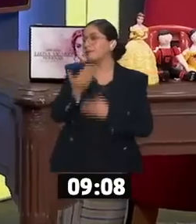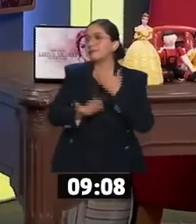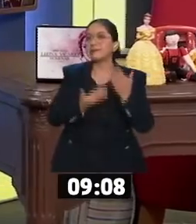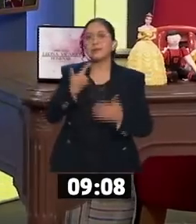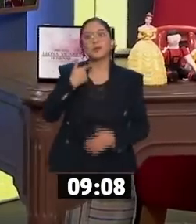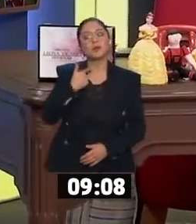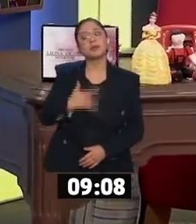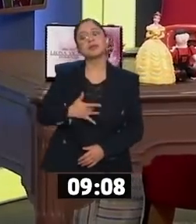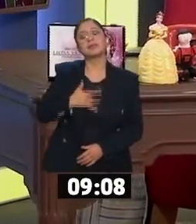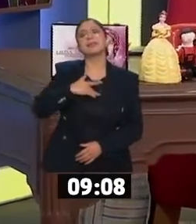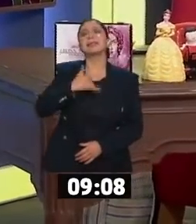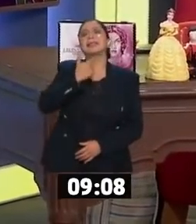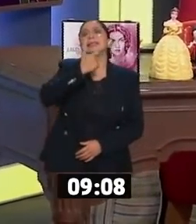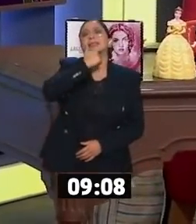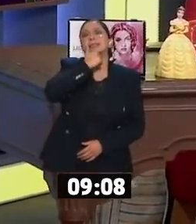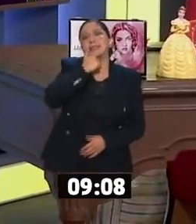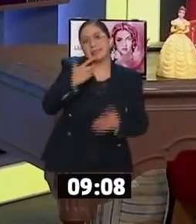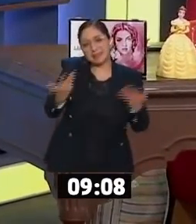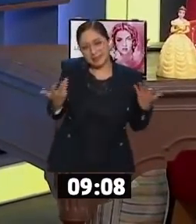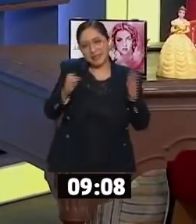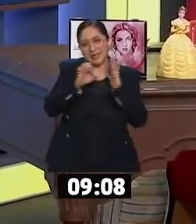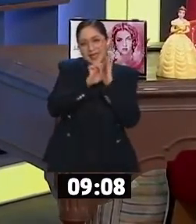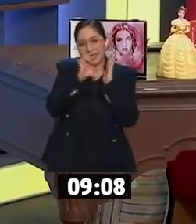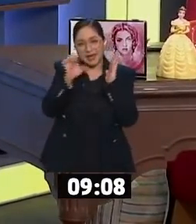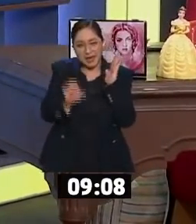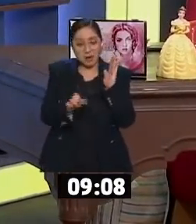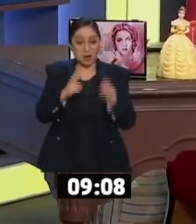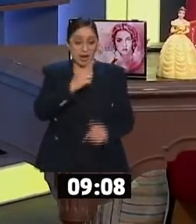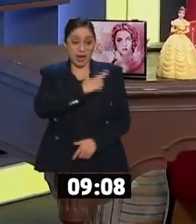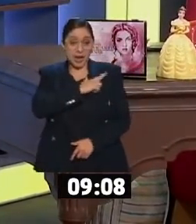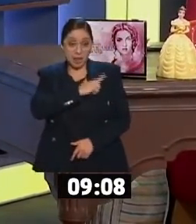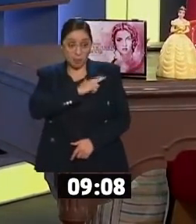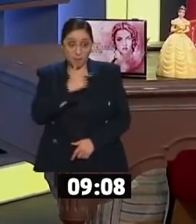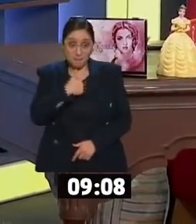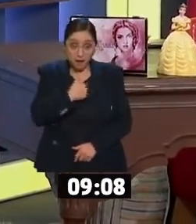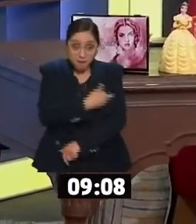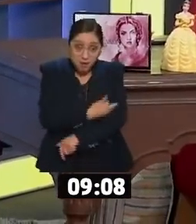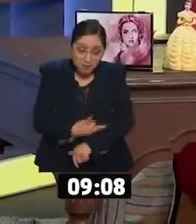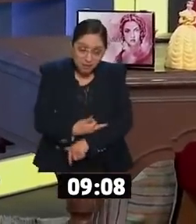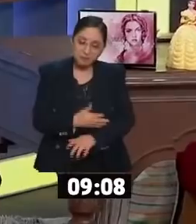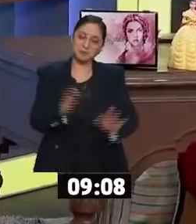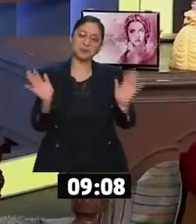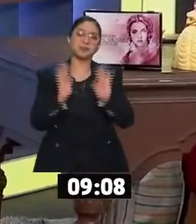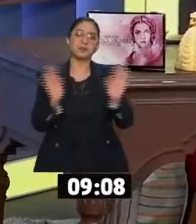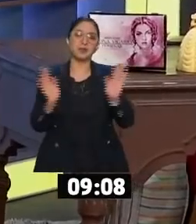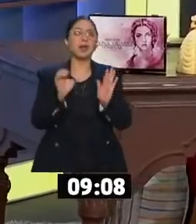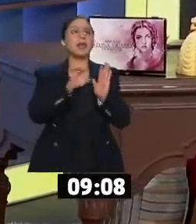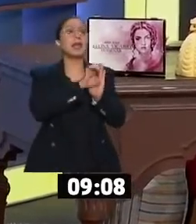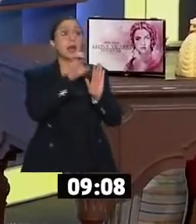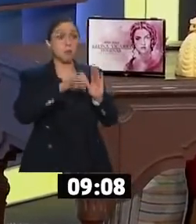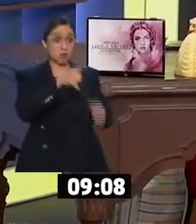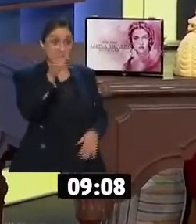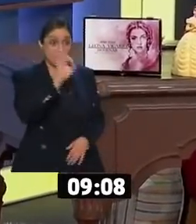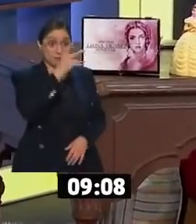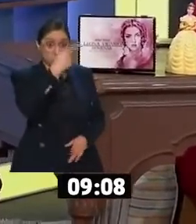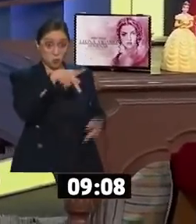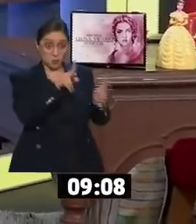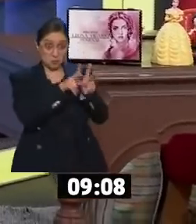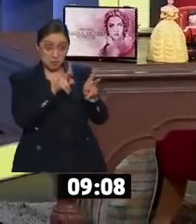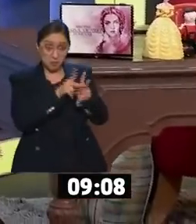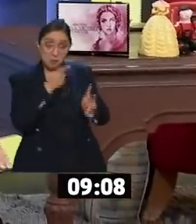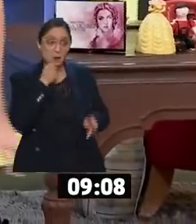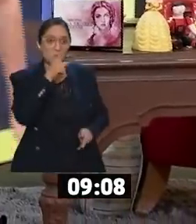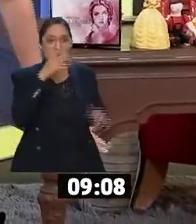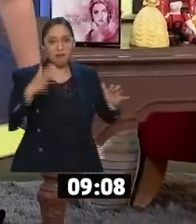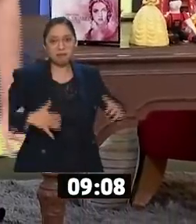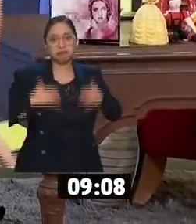que uno se ríe porque el herido no es ni siquiera familiar. sí, de ya uno. lo viera, que fuera su primo el policía Pero que mire, tiene. sucedió en la calle